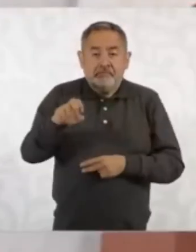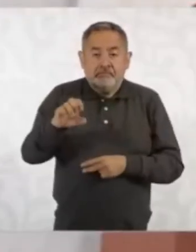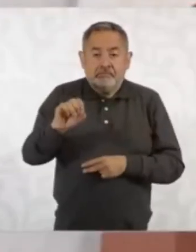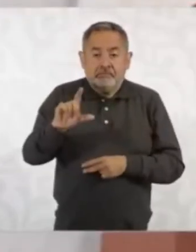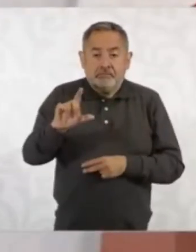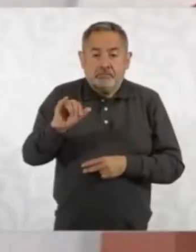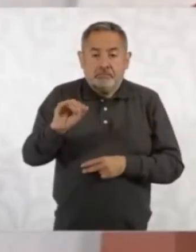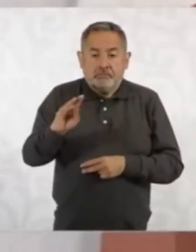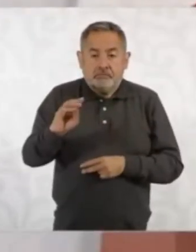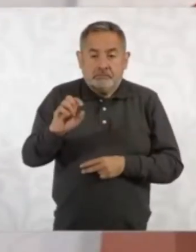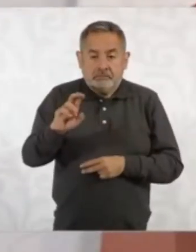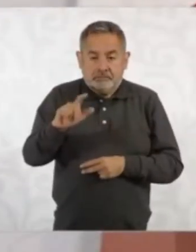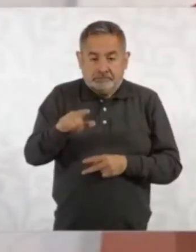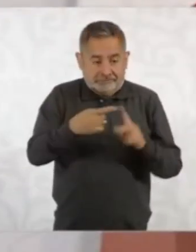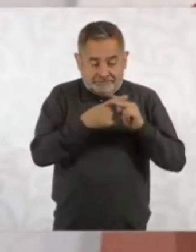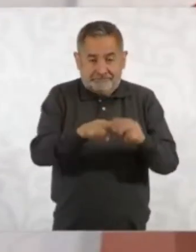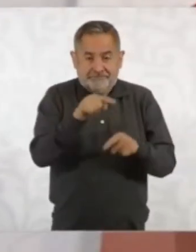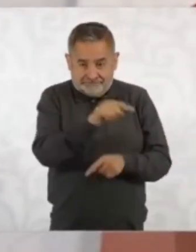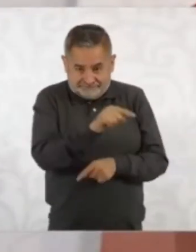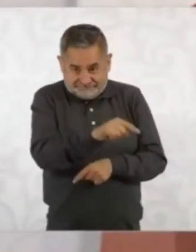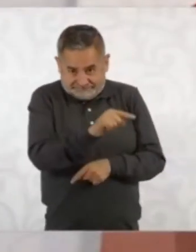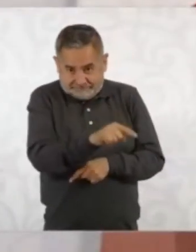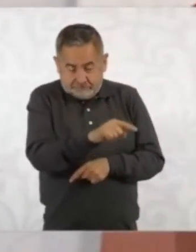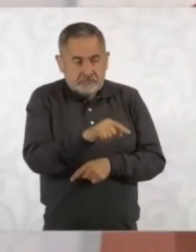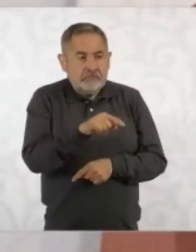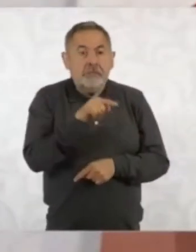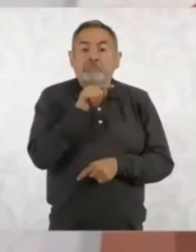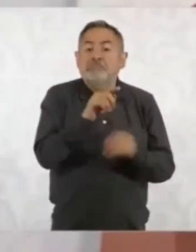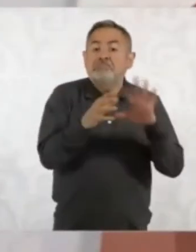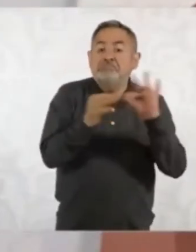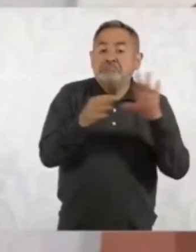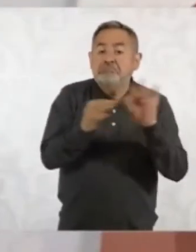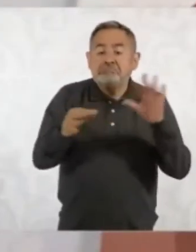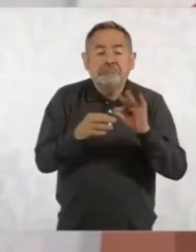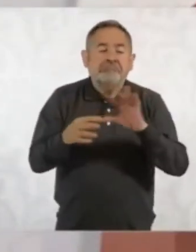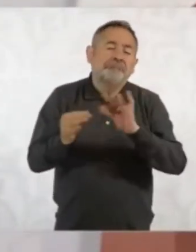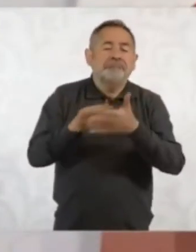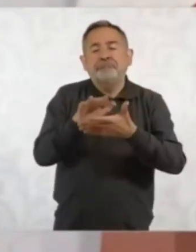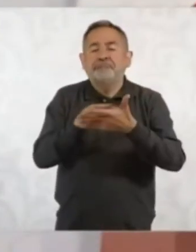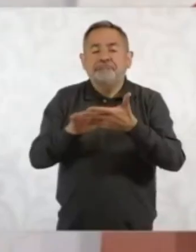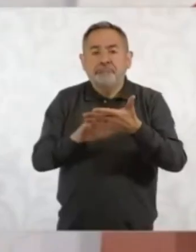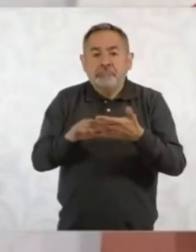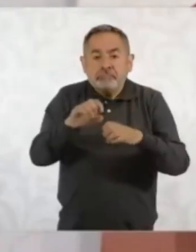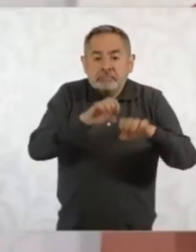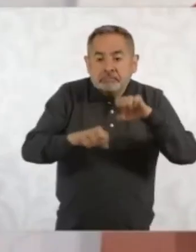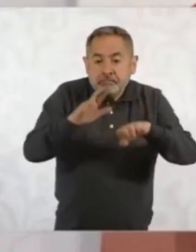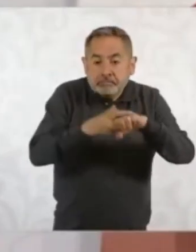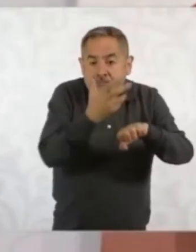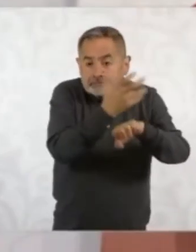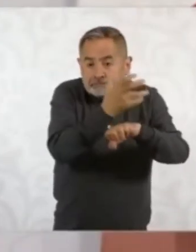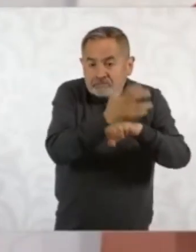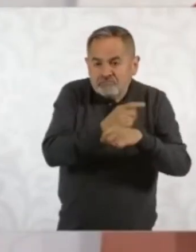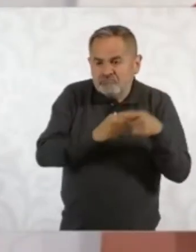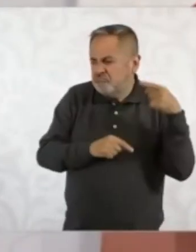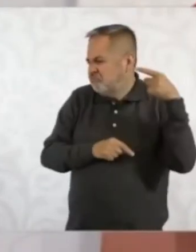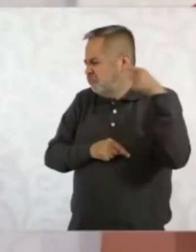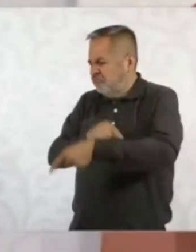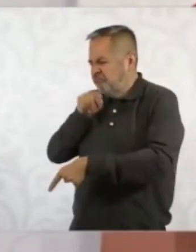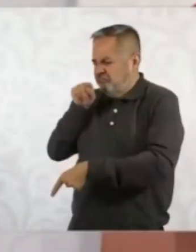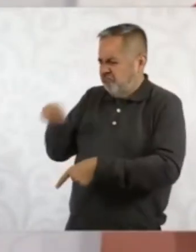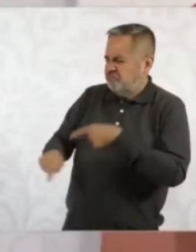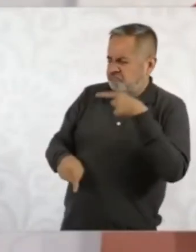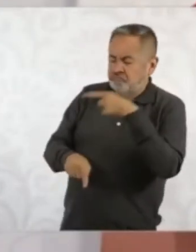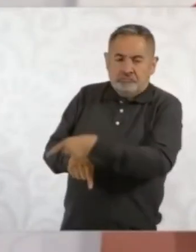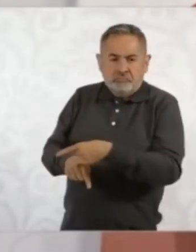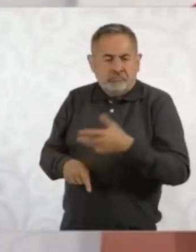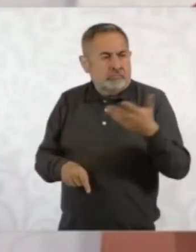estas memorias relata la intervención del entonces embajador de Estados Unidos en México, las acusaciones que de acuerdo